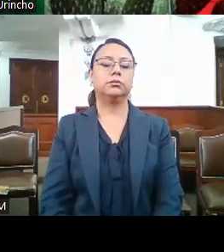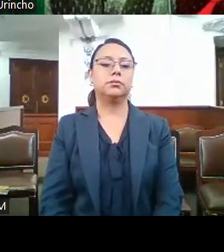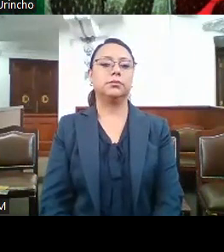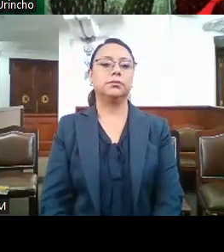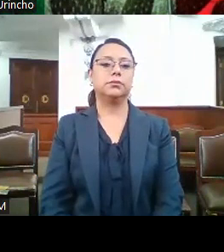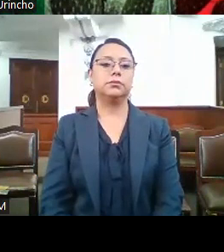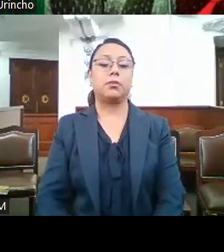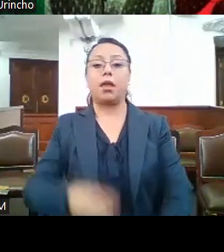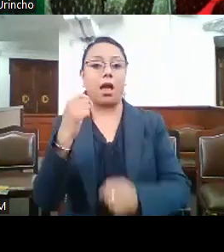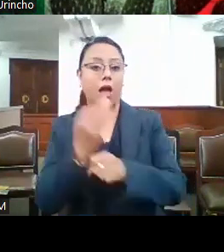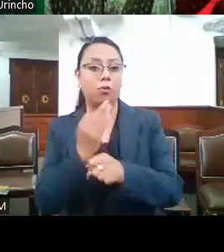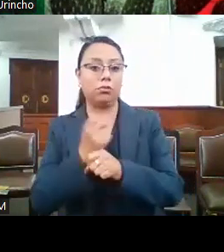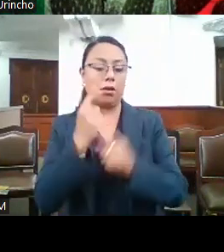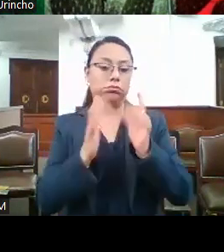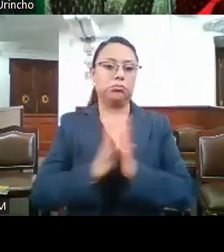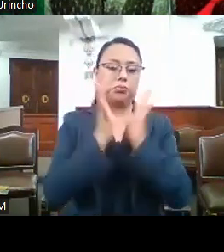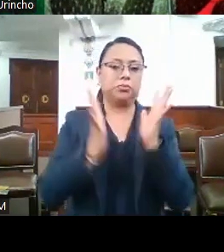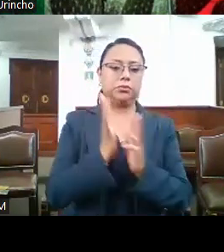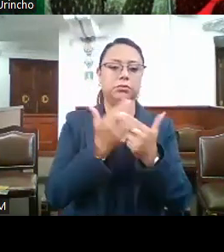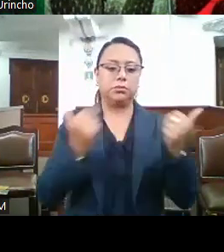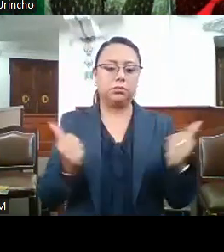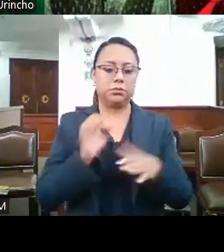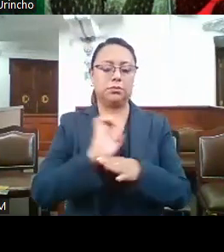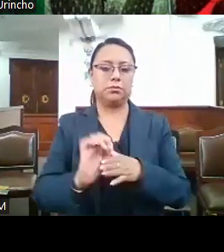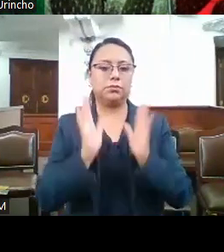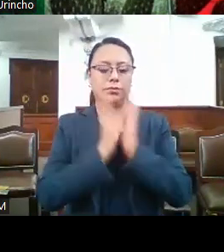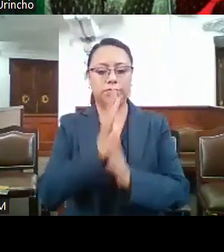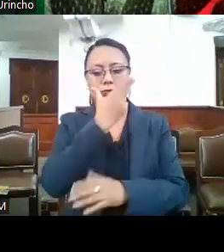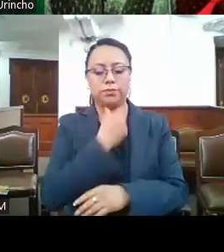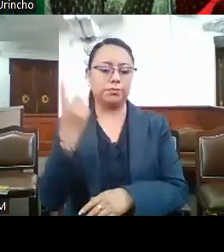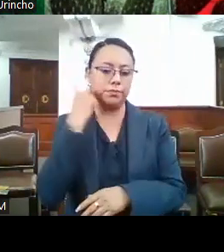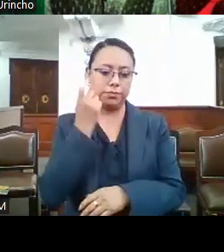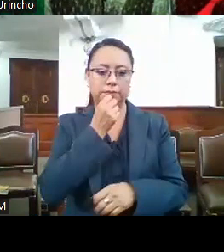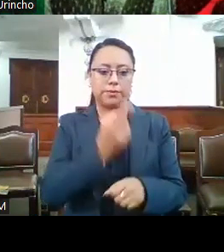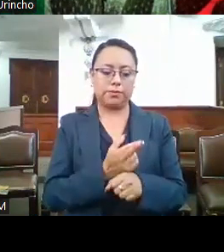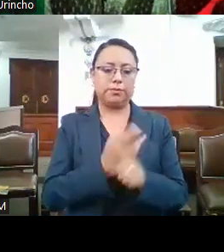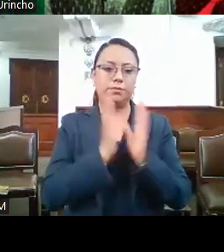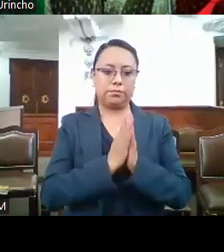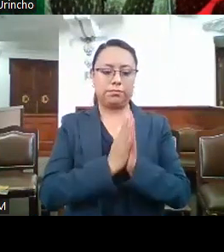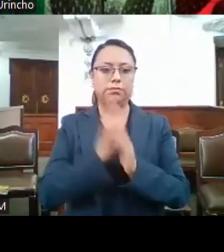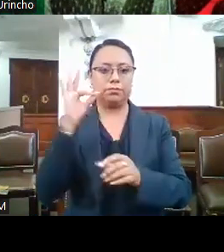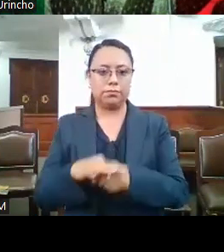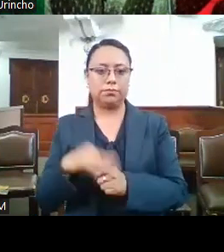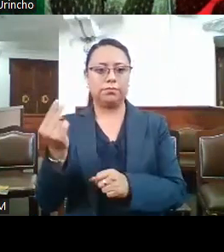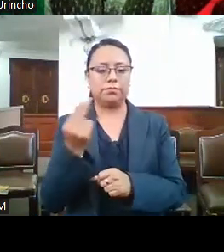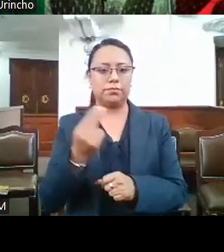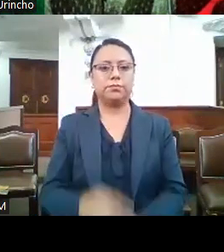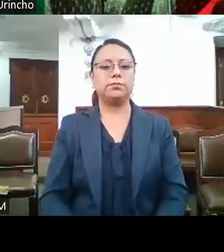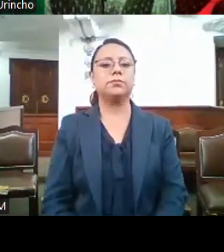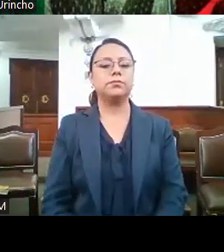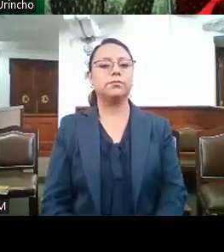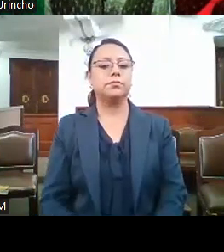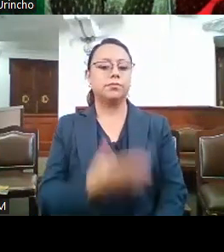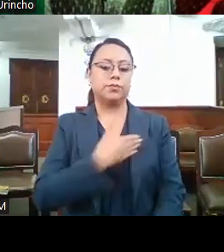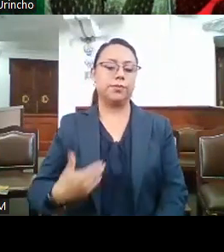De no haber intervenciones, diputado secretario, procedamos ahora a recabar la votación correspondiente. Por instrucciones de